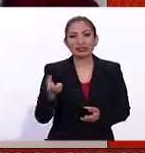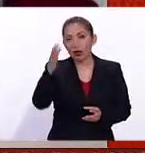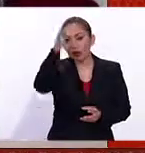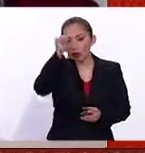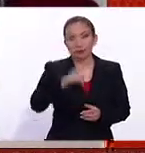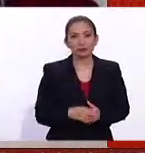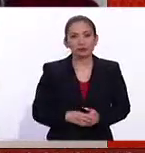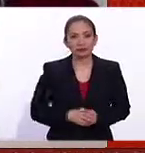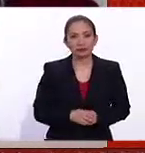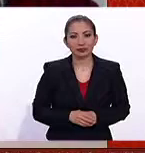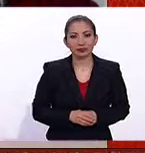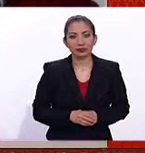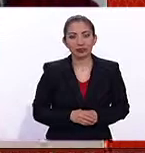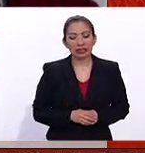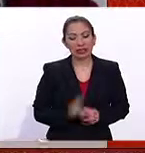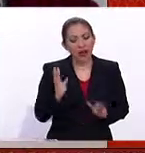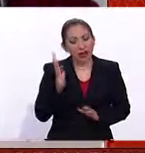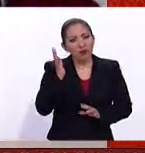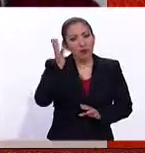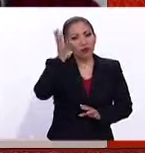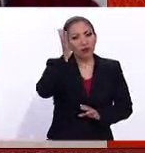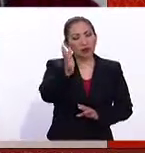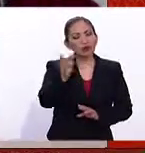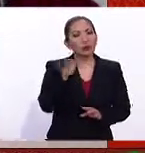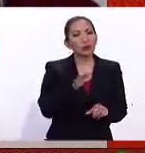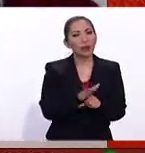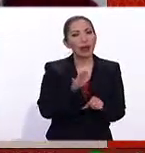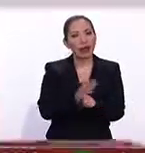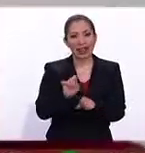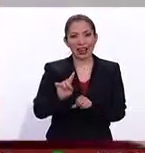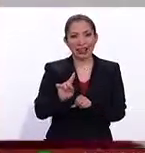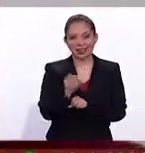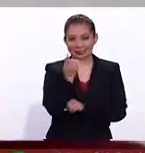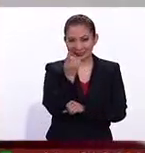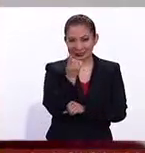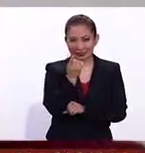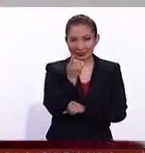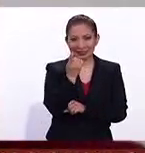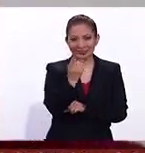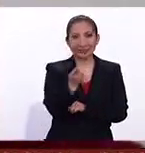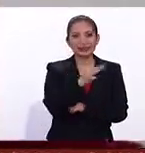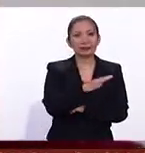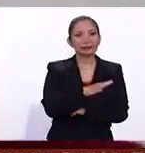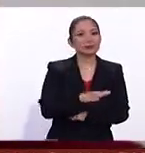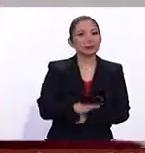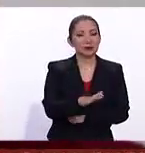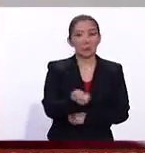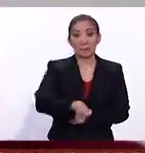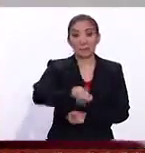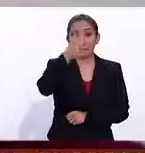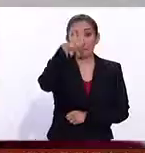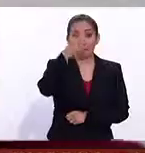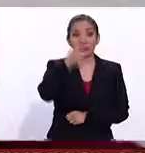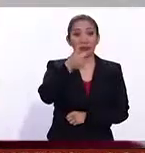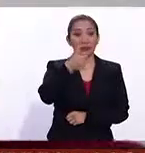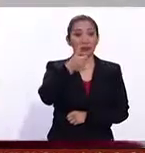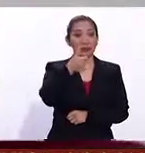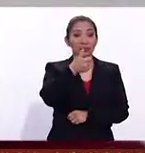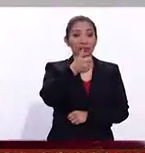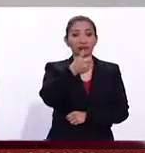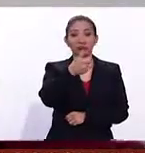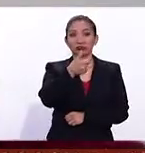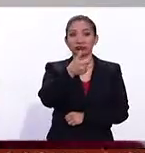acuerdo. la trascendencia tiene que ver con el hecho de que por primera vez